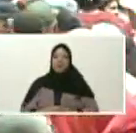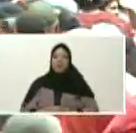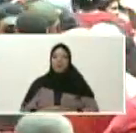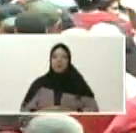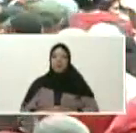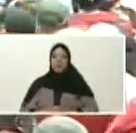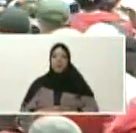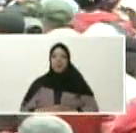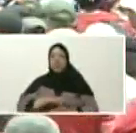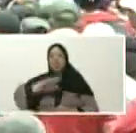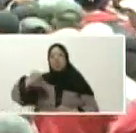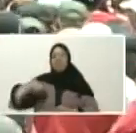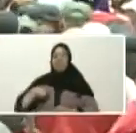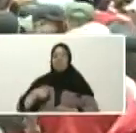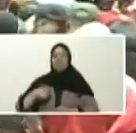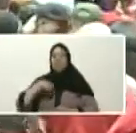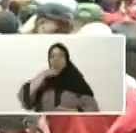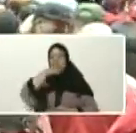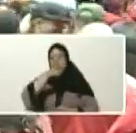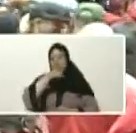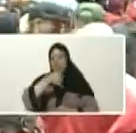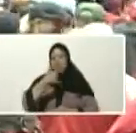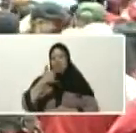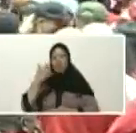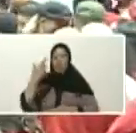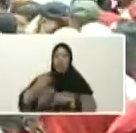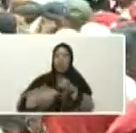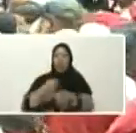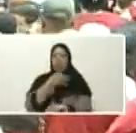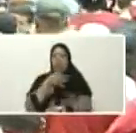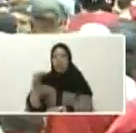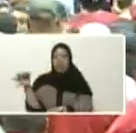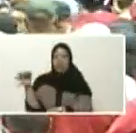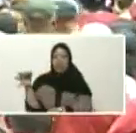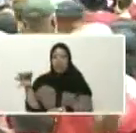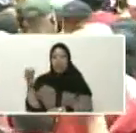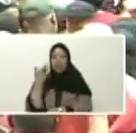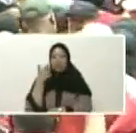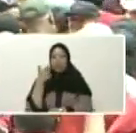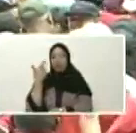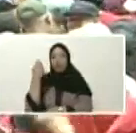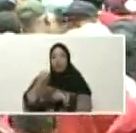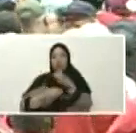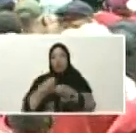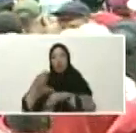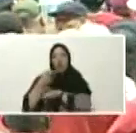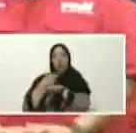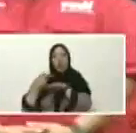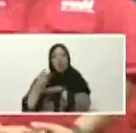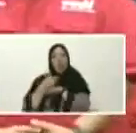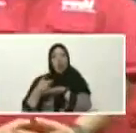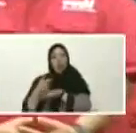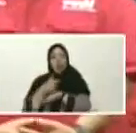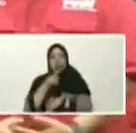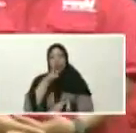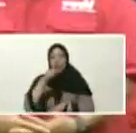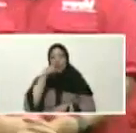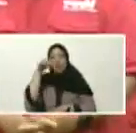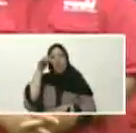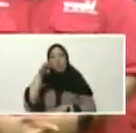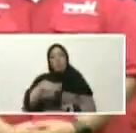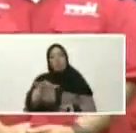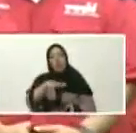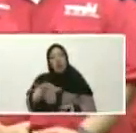Y tenemos nosotros que perfeccionar el método de gobierno popular.